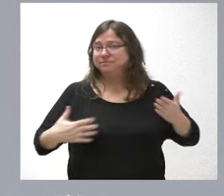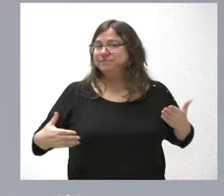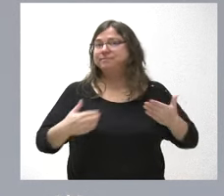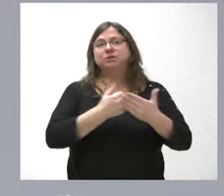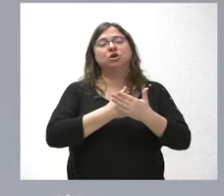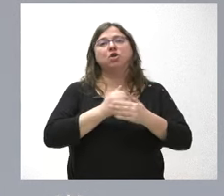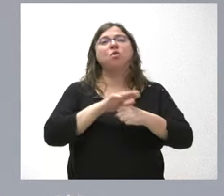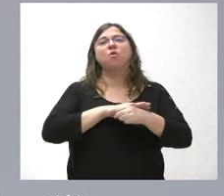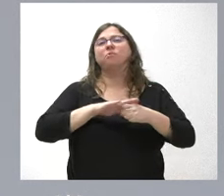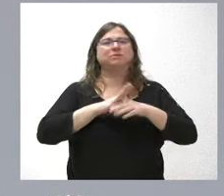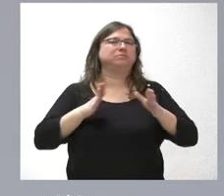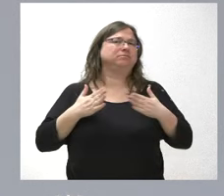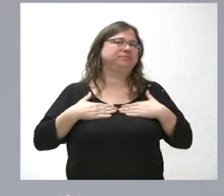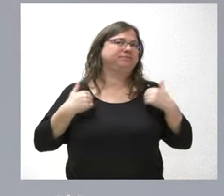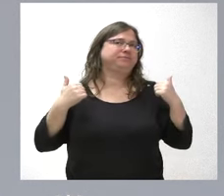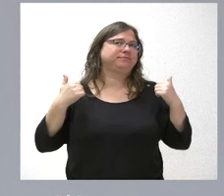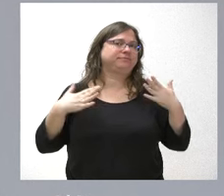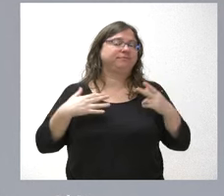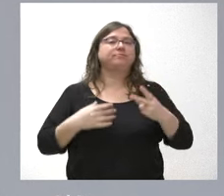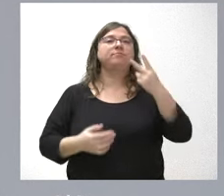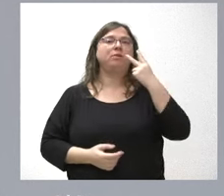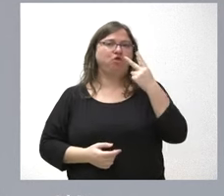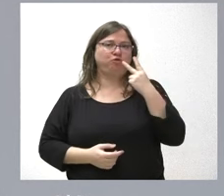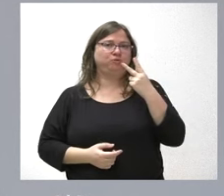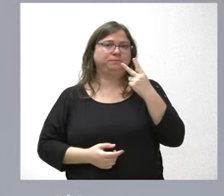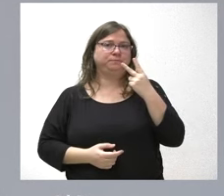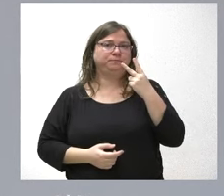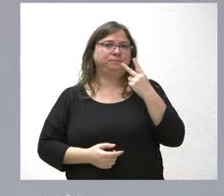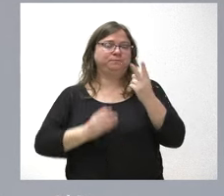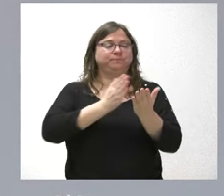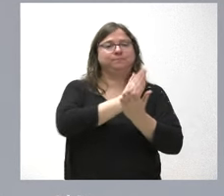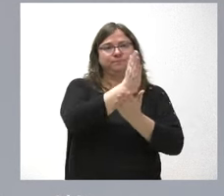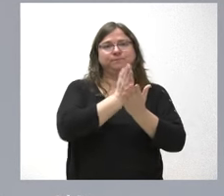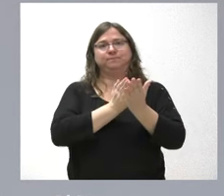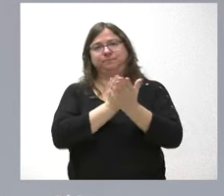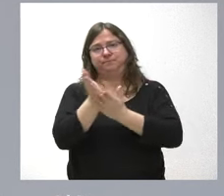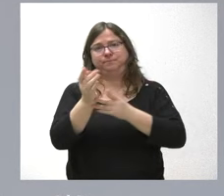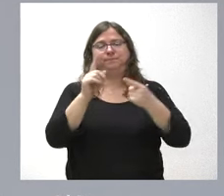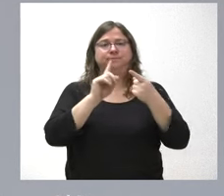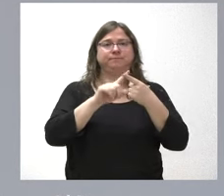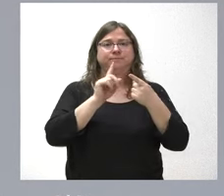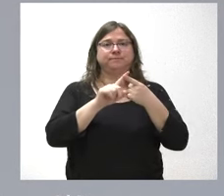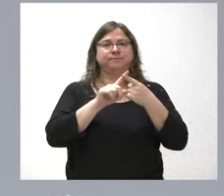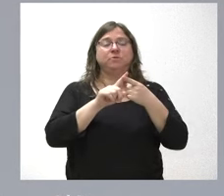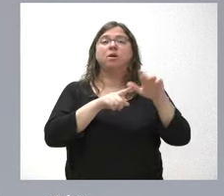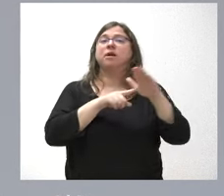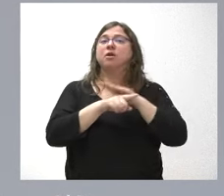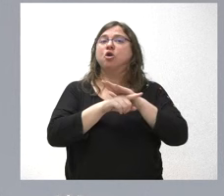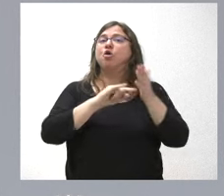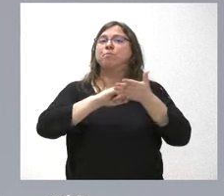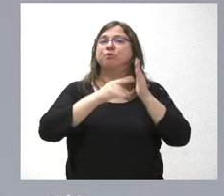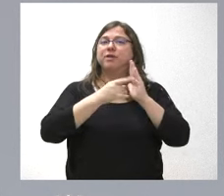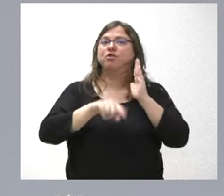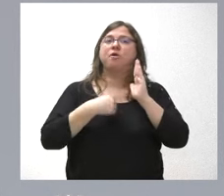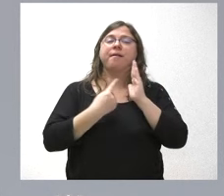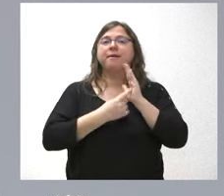actividad, hay dos vías para poder presentarse, bien tramitarse como proyectos de ley